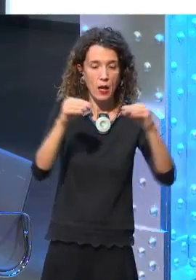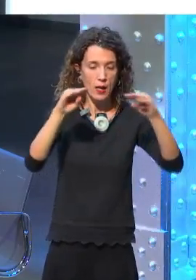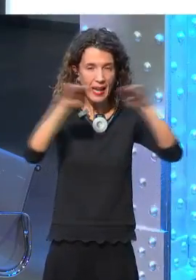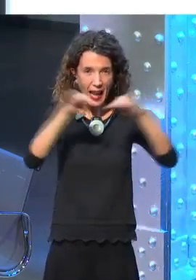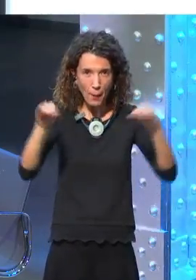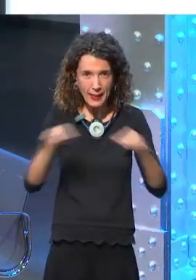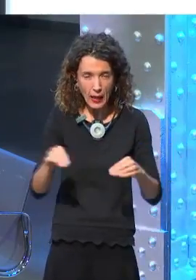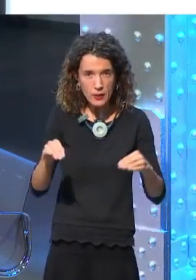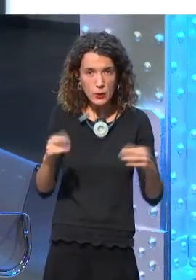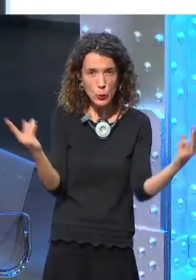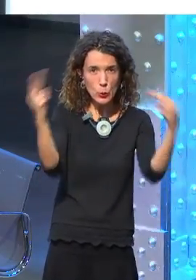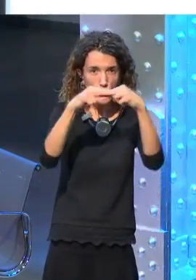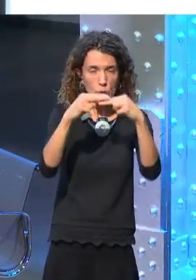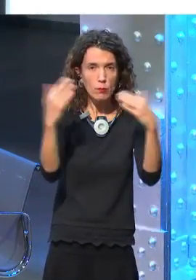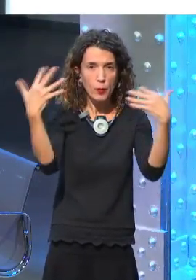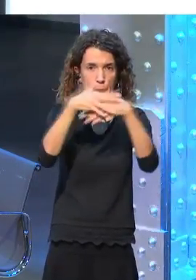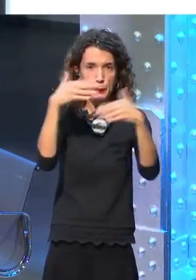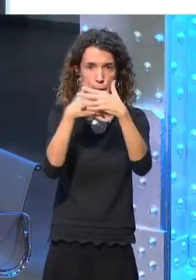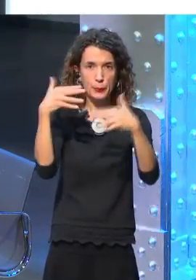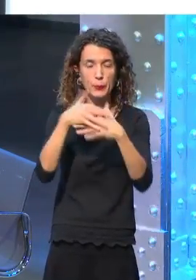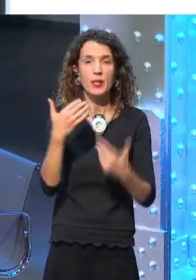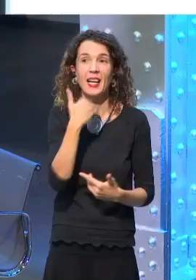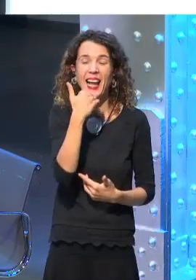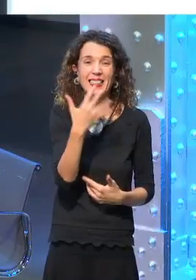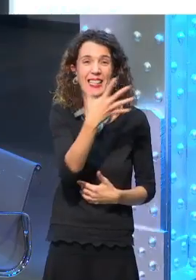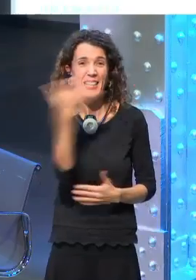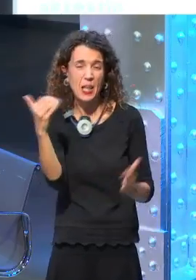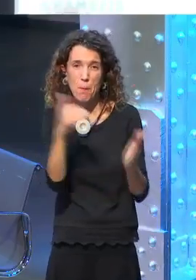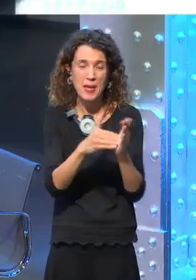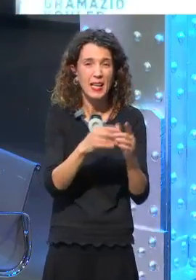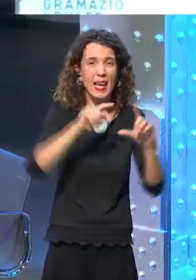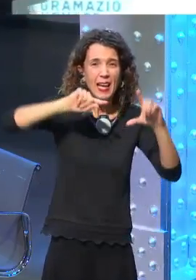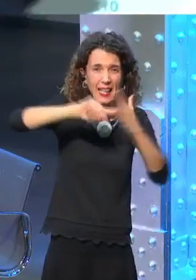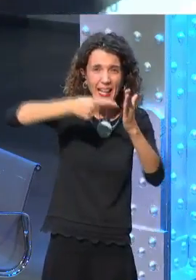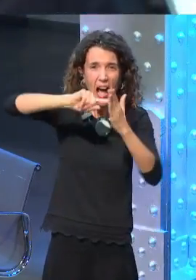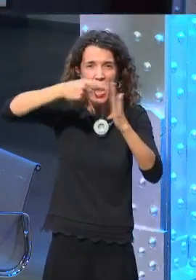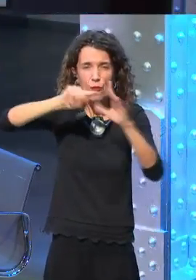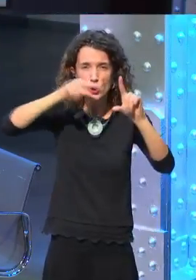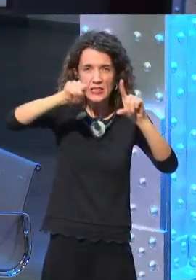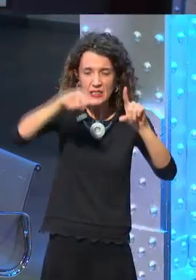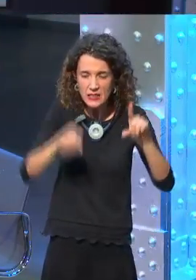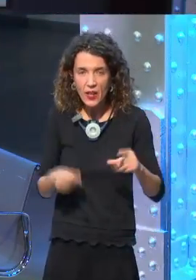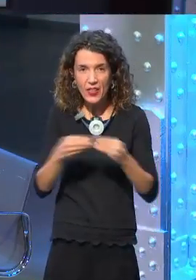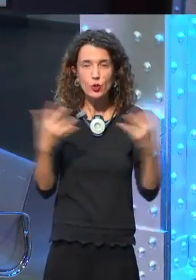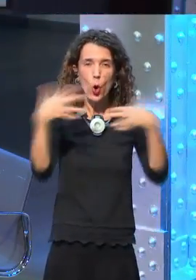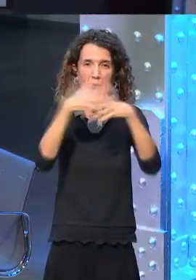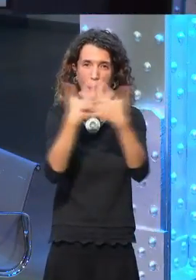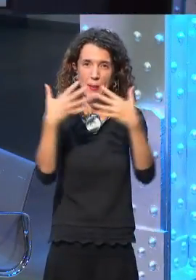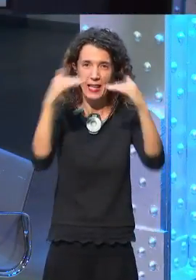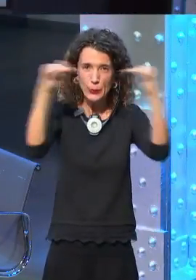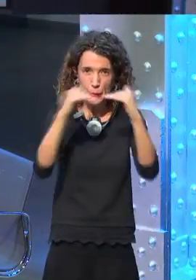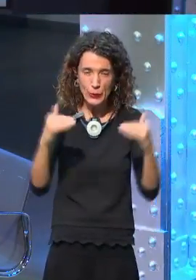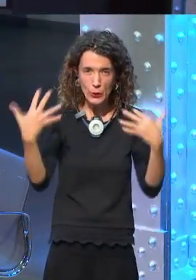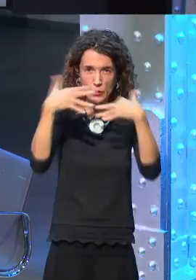láminas. Creo que hay cerca de 500.000 de clavos que conectan cada una de estas láminas y es